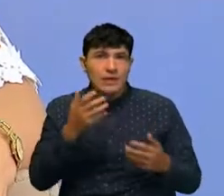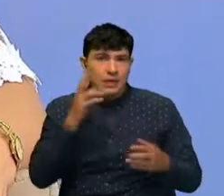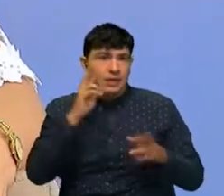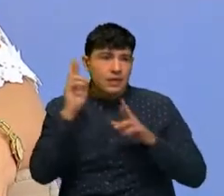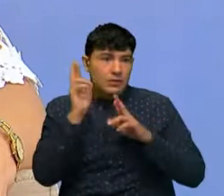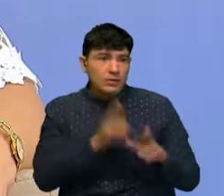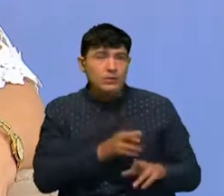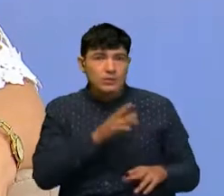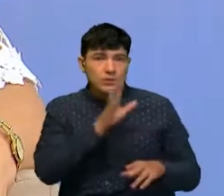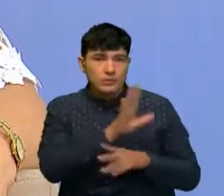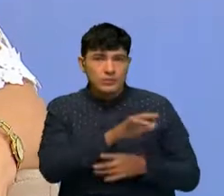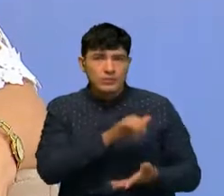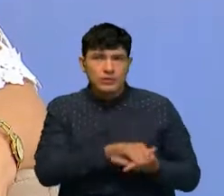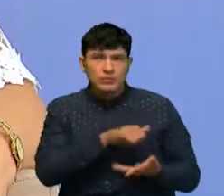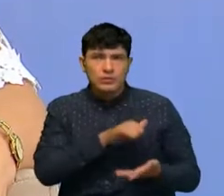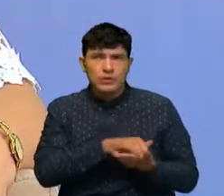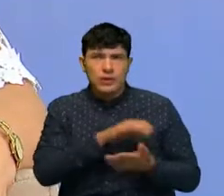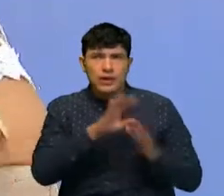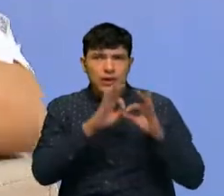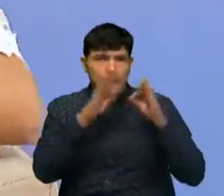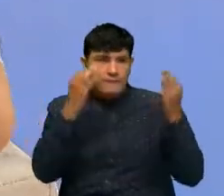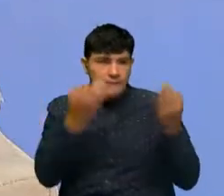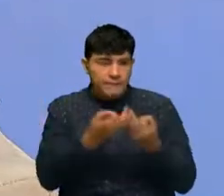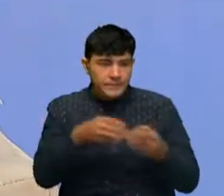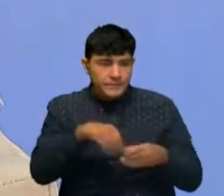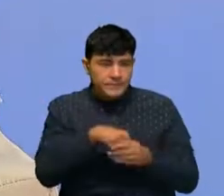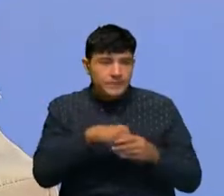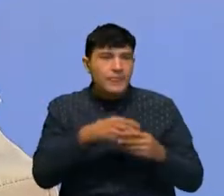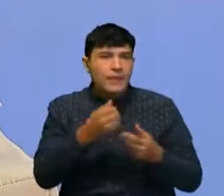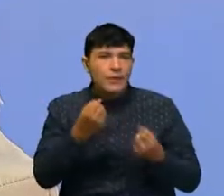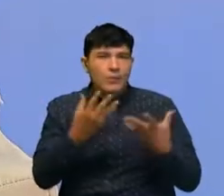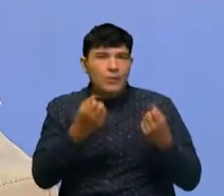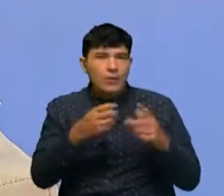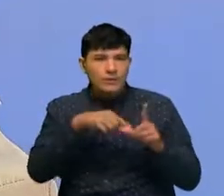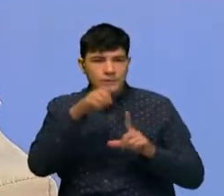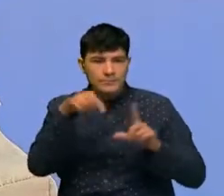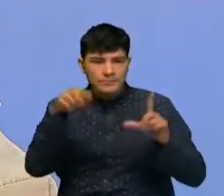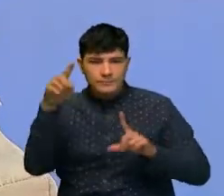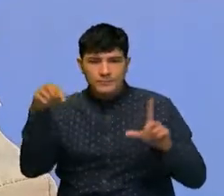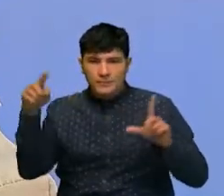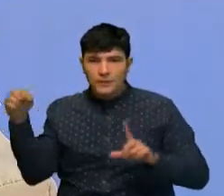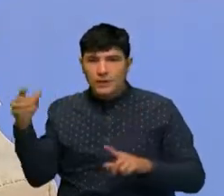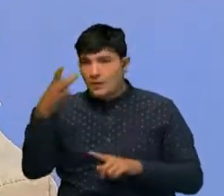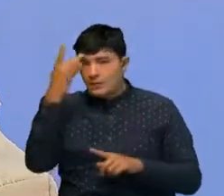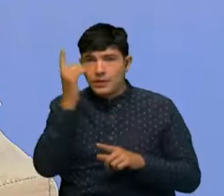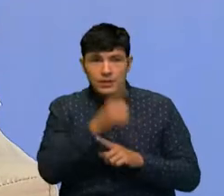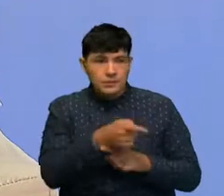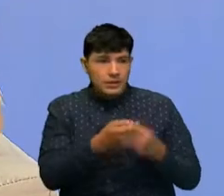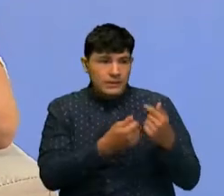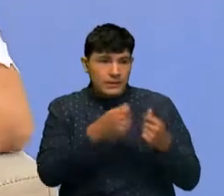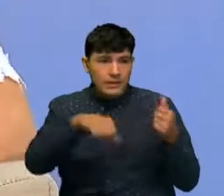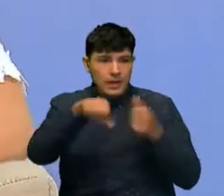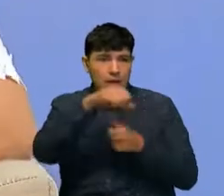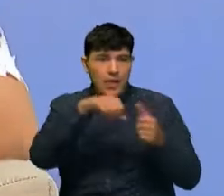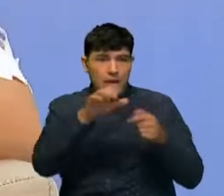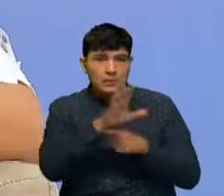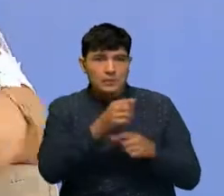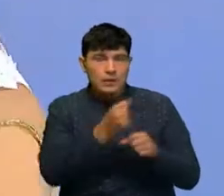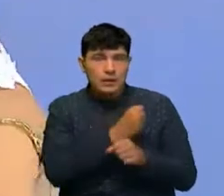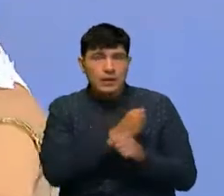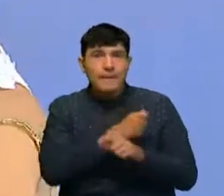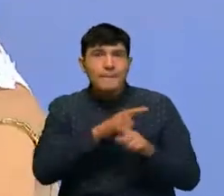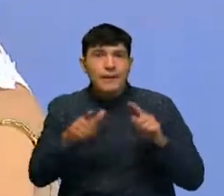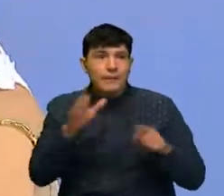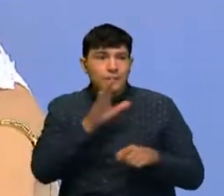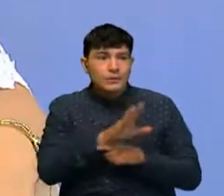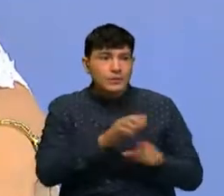cuenta es el núcleo familiar, las fluctuaciones de la bolsa de valores, porque la plata está allí trabajando, mientras que